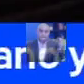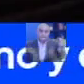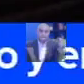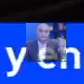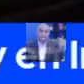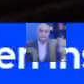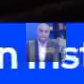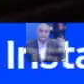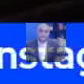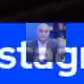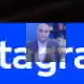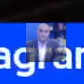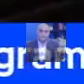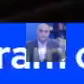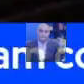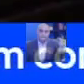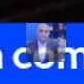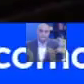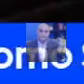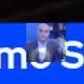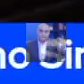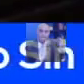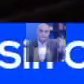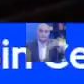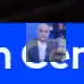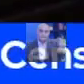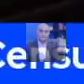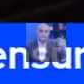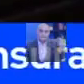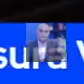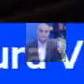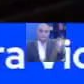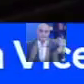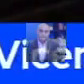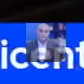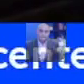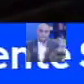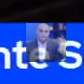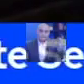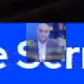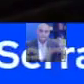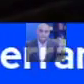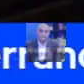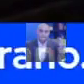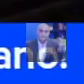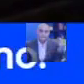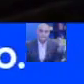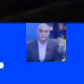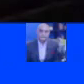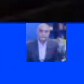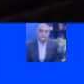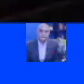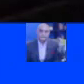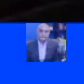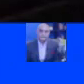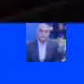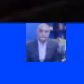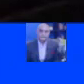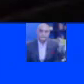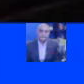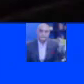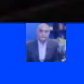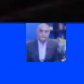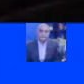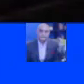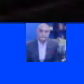que hacer. Esa es una lección para todas las generaciones de periodistas que van a venir, que están llegando y hay que contemplar